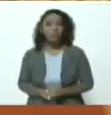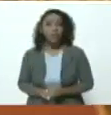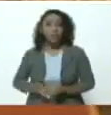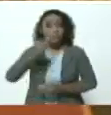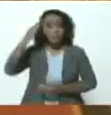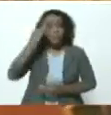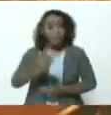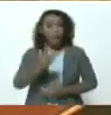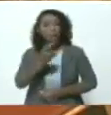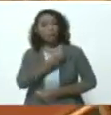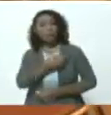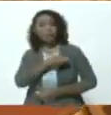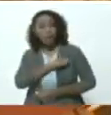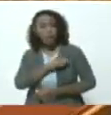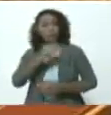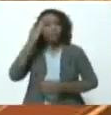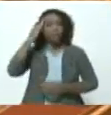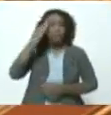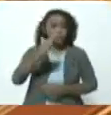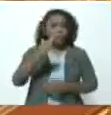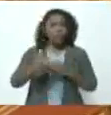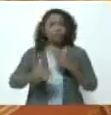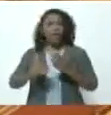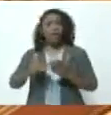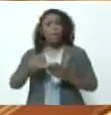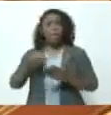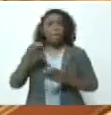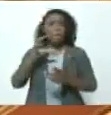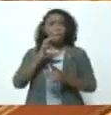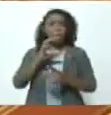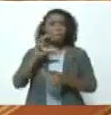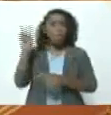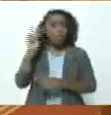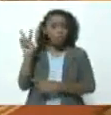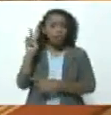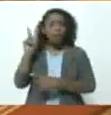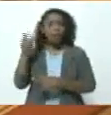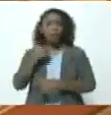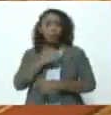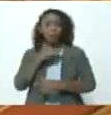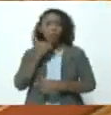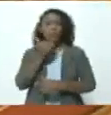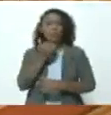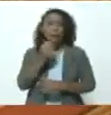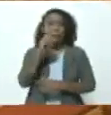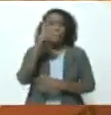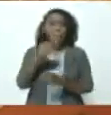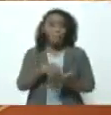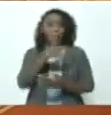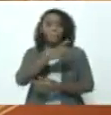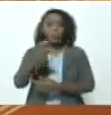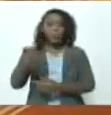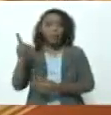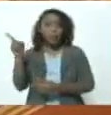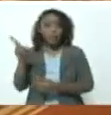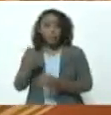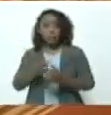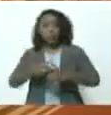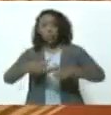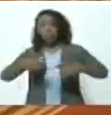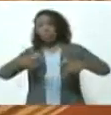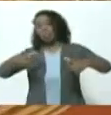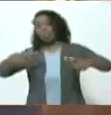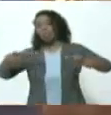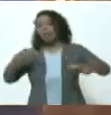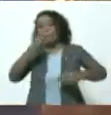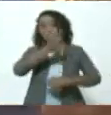soldados patriotas, extras, estábamos cerca de las 1000 personas. Era una cantidad muy grande